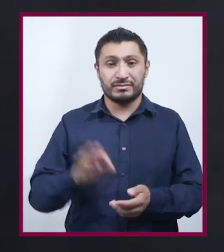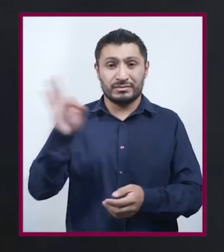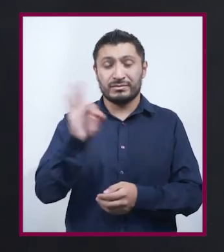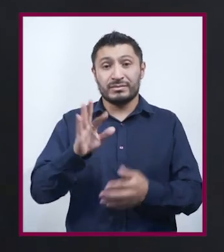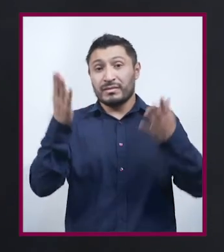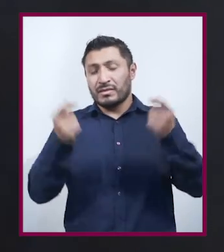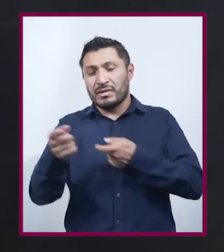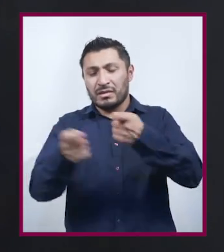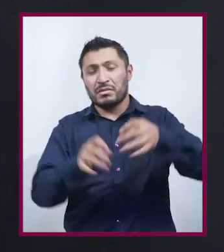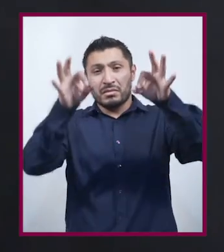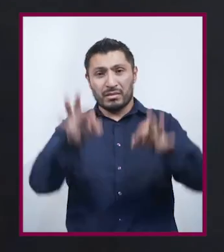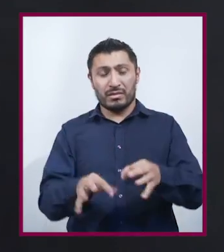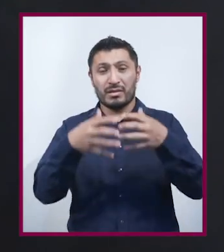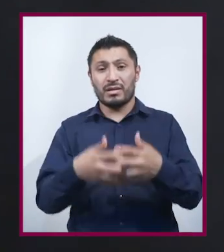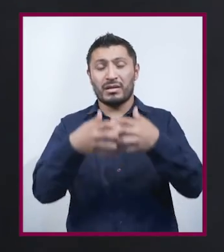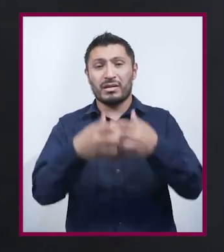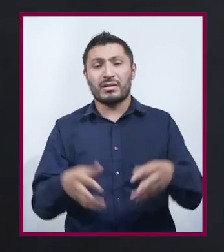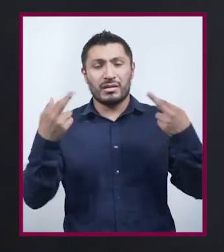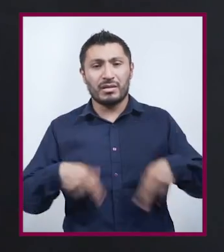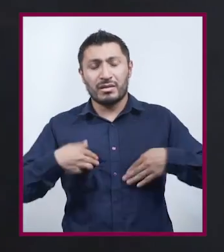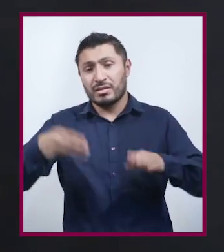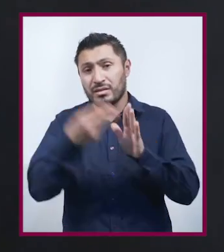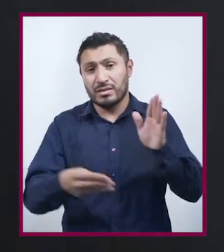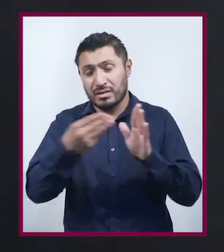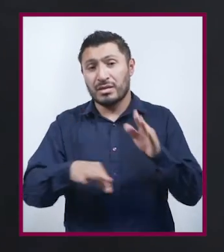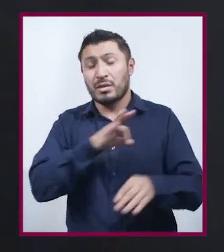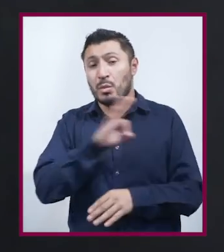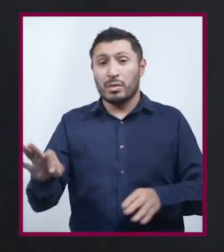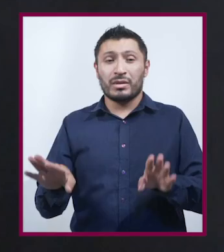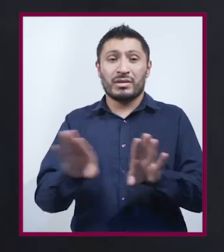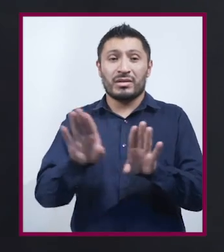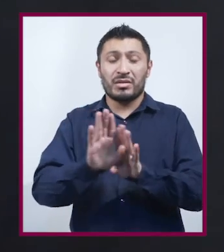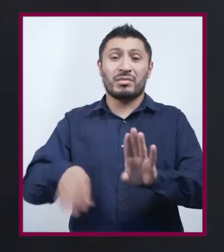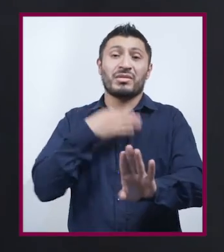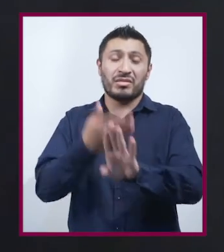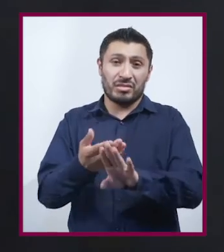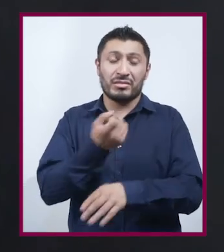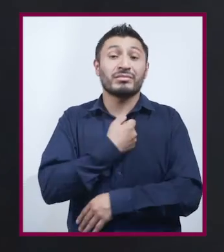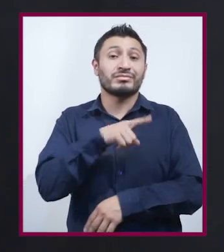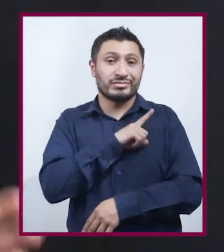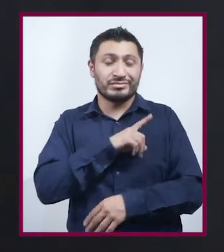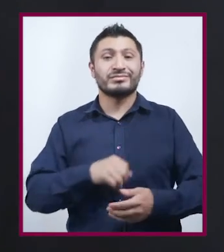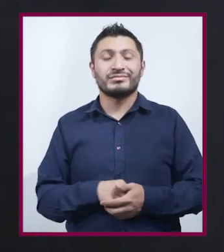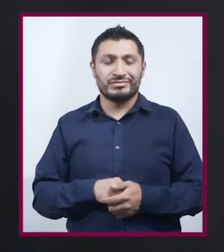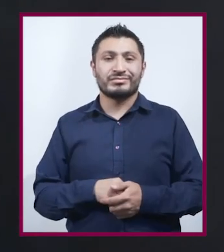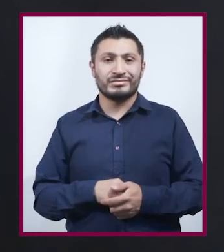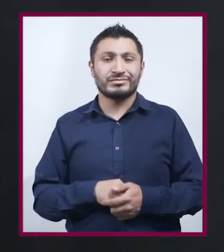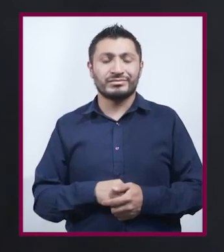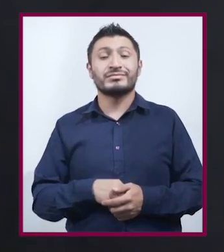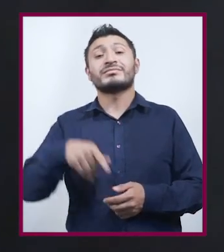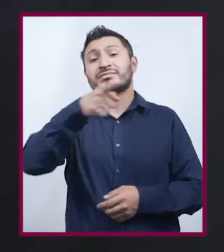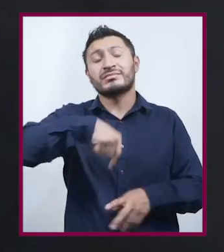de no tener los controles adecuados, la fabricación de ropa de mezclilla puede tener efectos nocivos para la salud. No